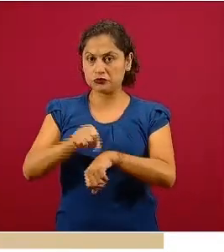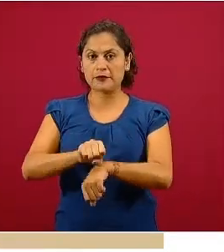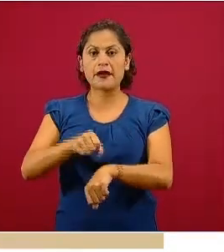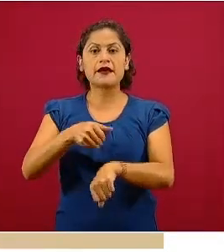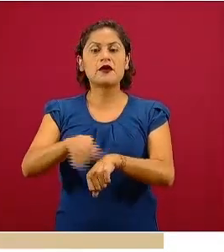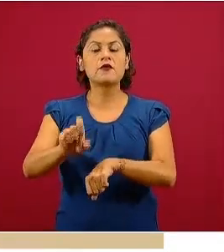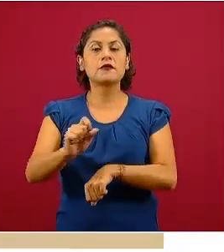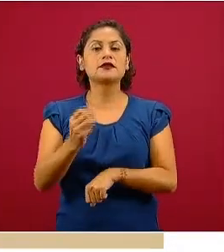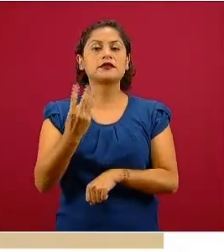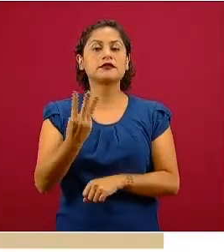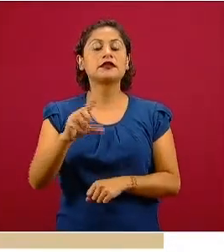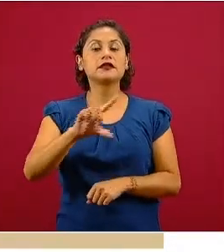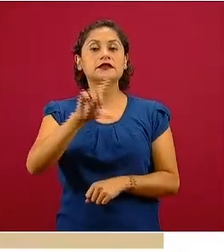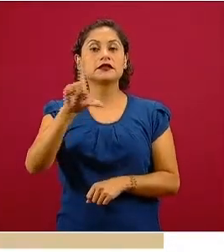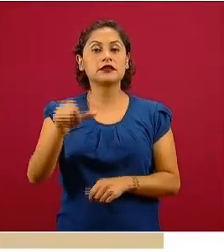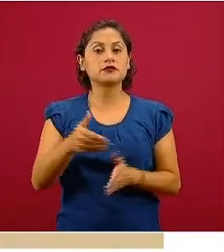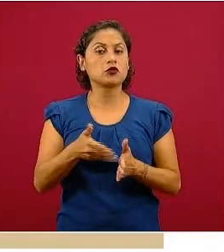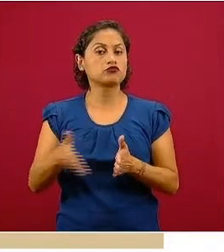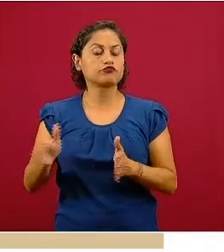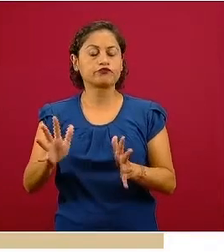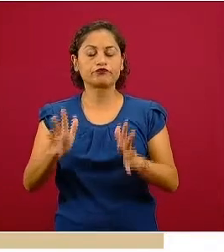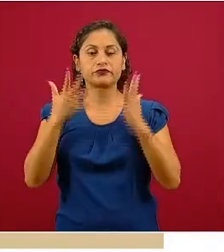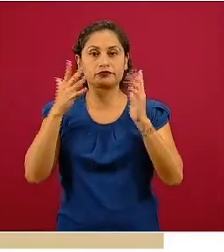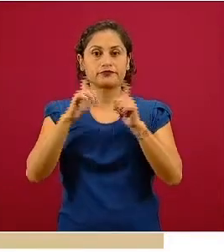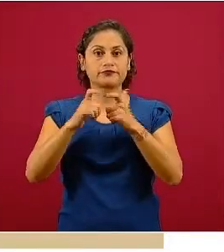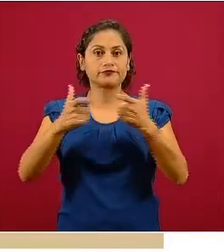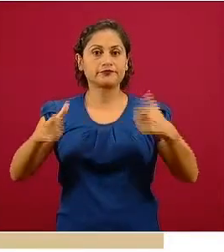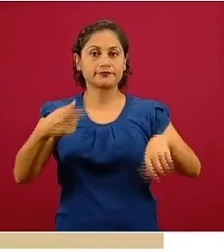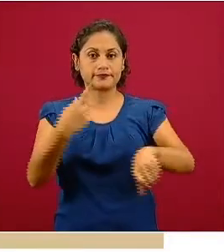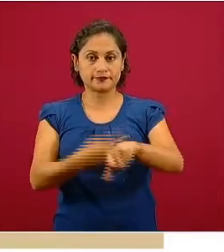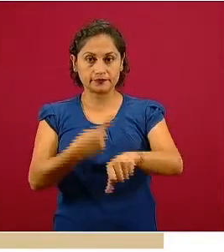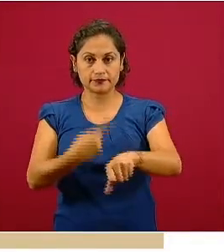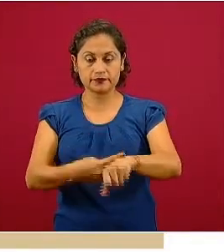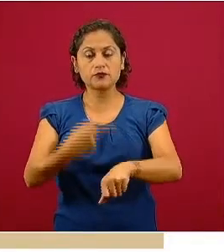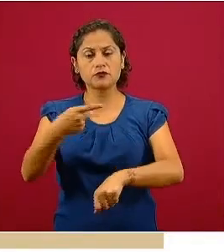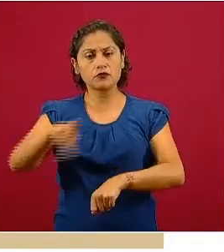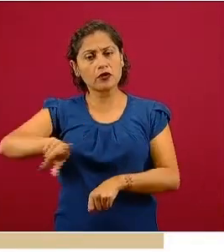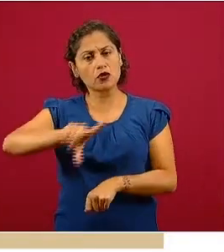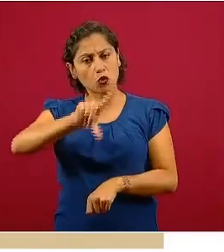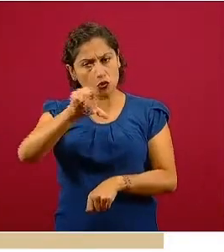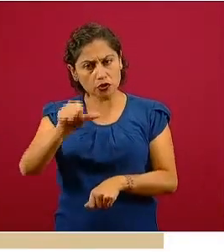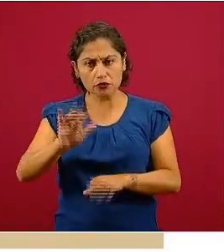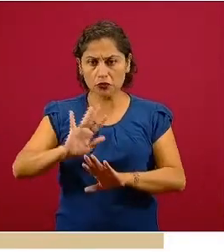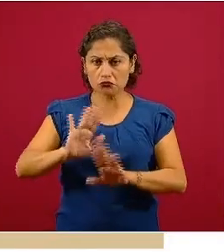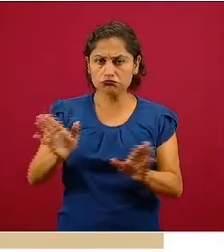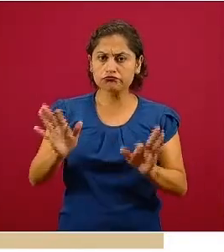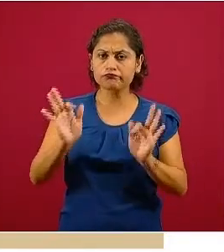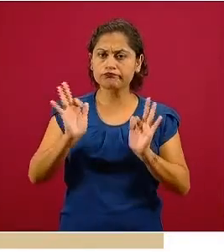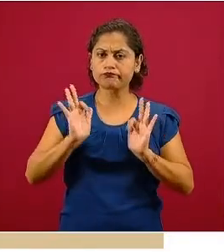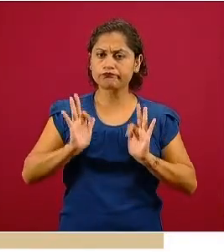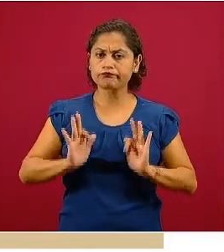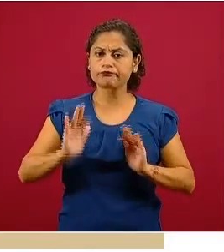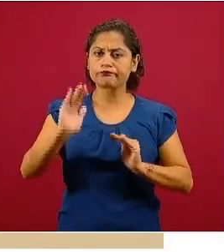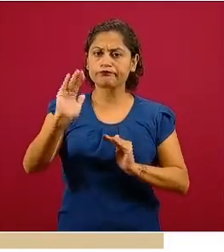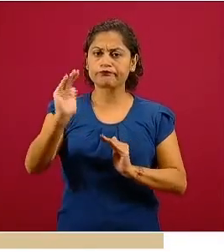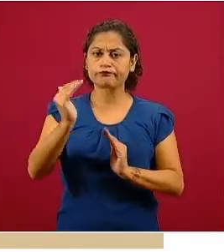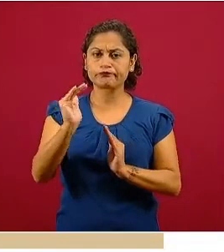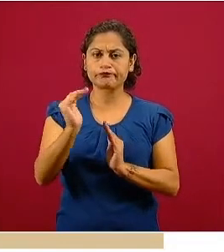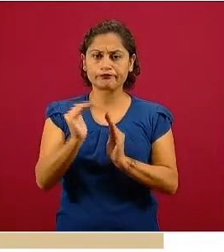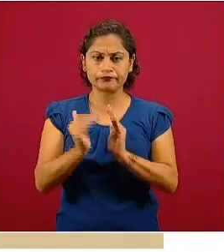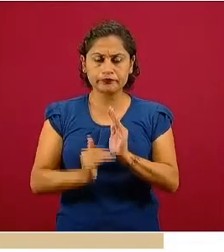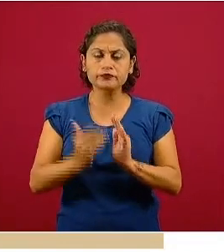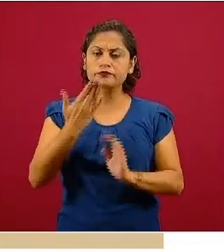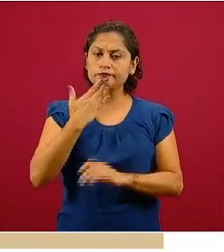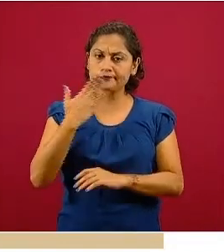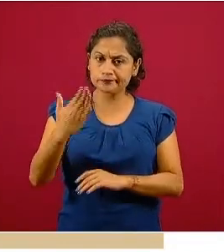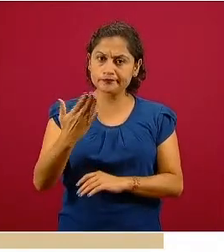periodo de rápida transmisión y por lo tanto incremento de casos, pero también ya tenemos una tendencia descendente clara